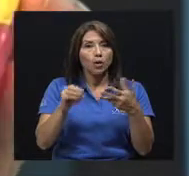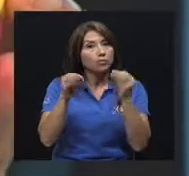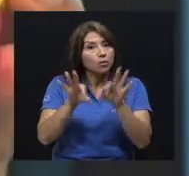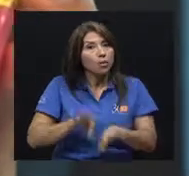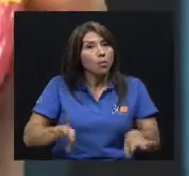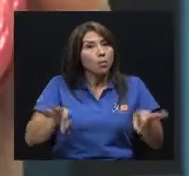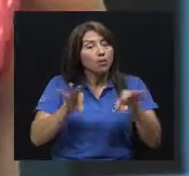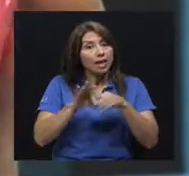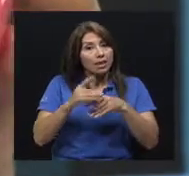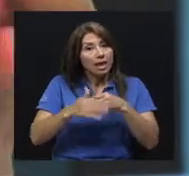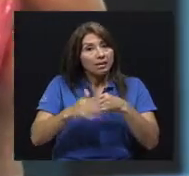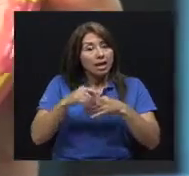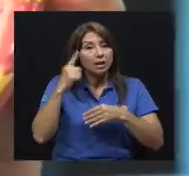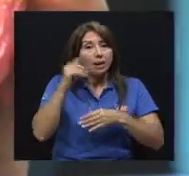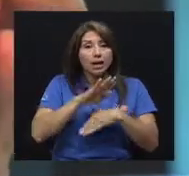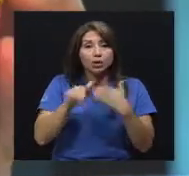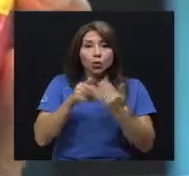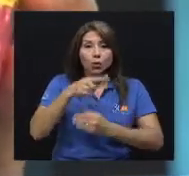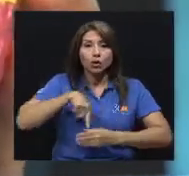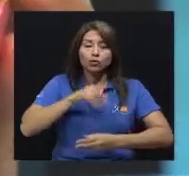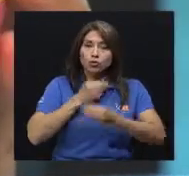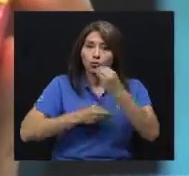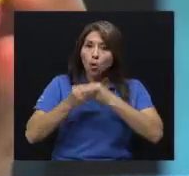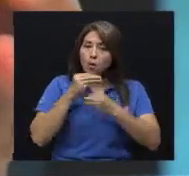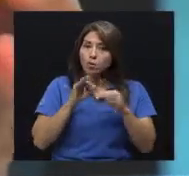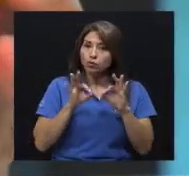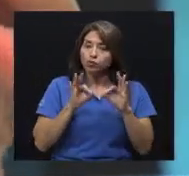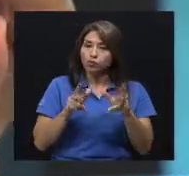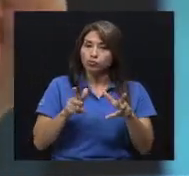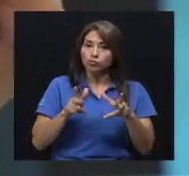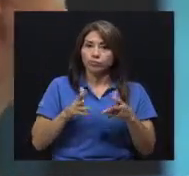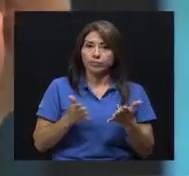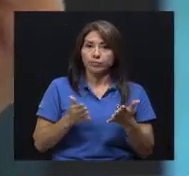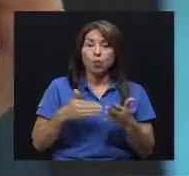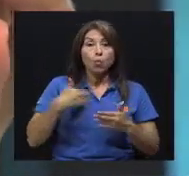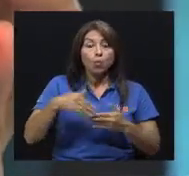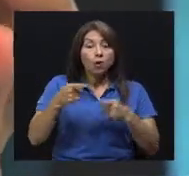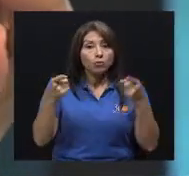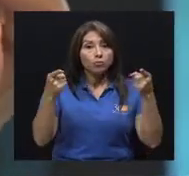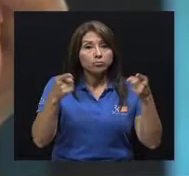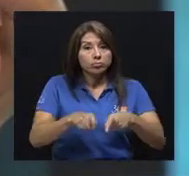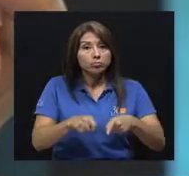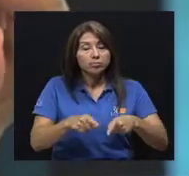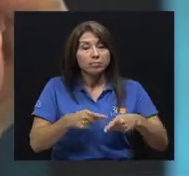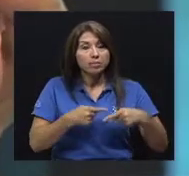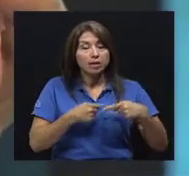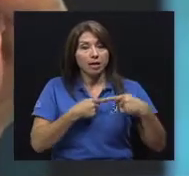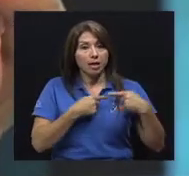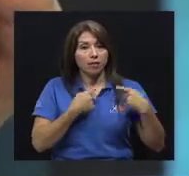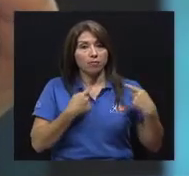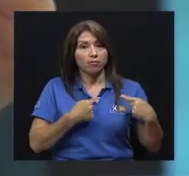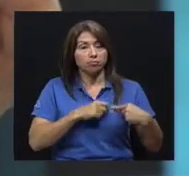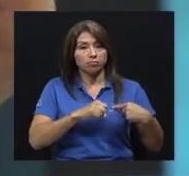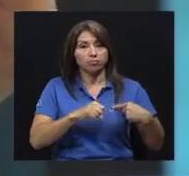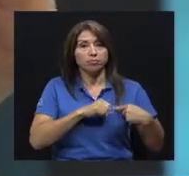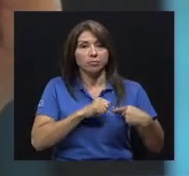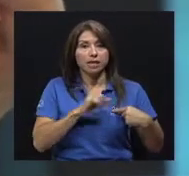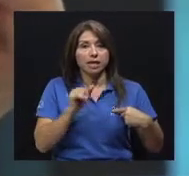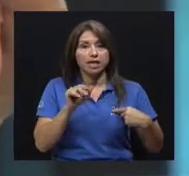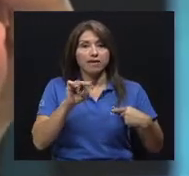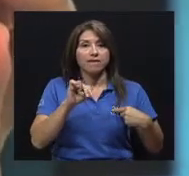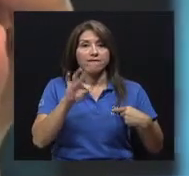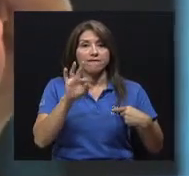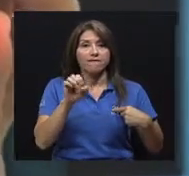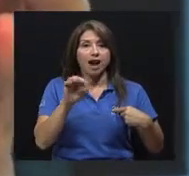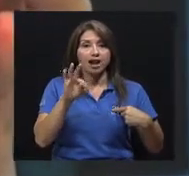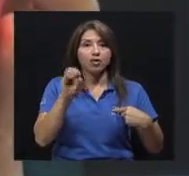para que se absorban los nutrientes que estamos comiendo. Cuando tenemos un infarto, lo que sucede es que las arterias, que